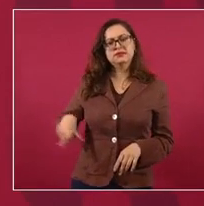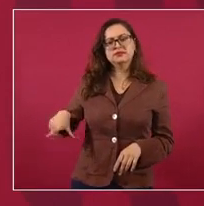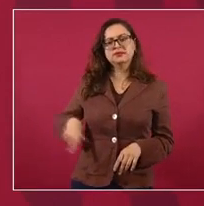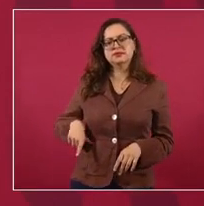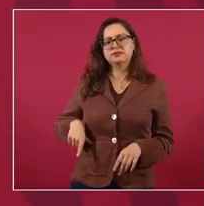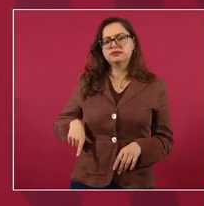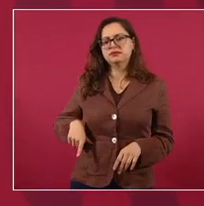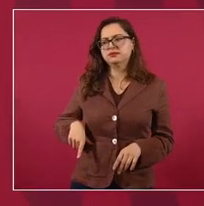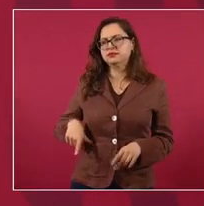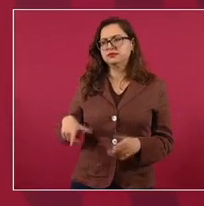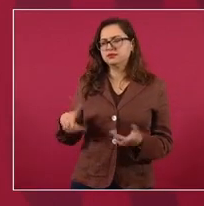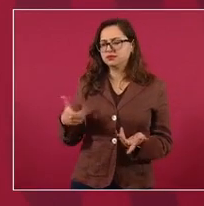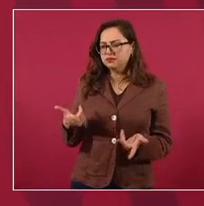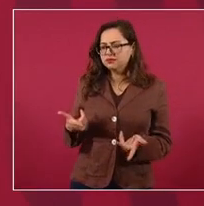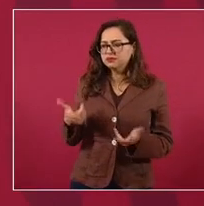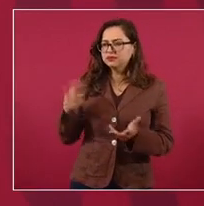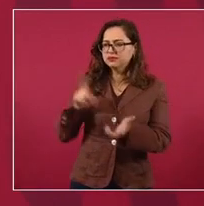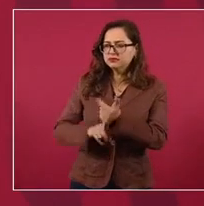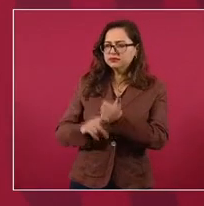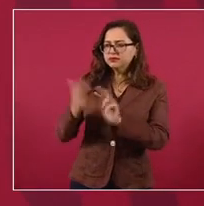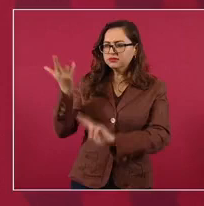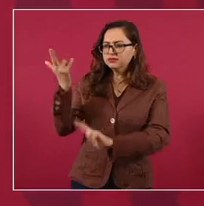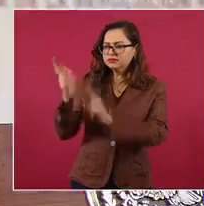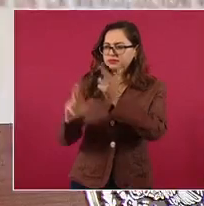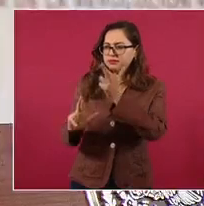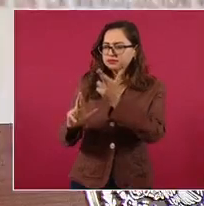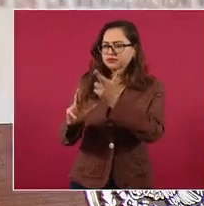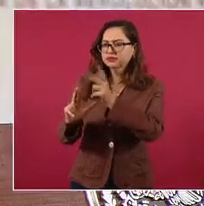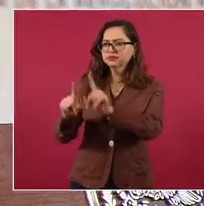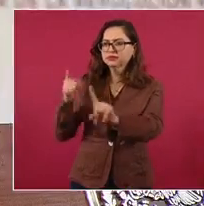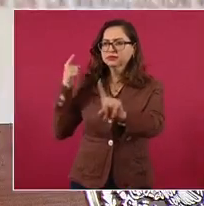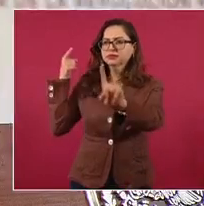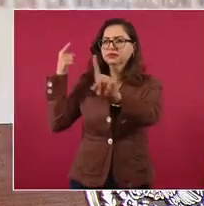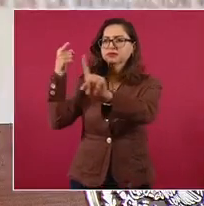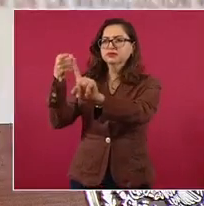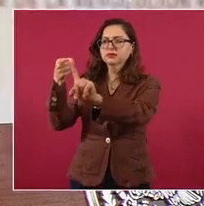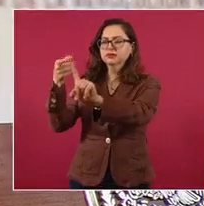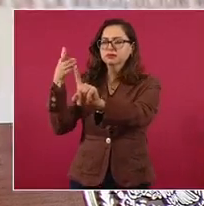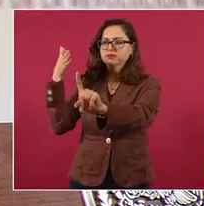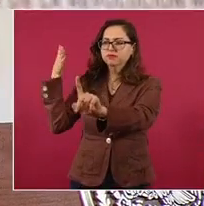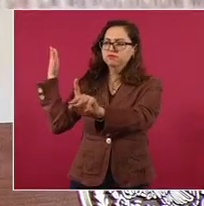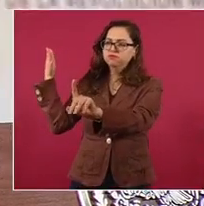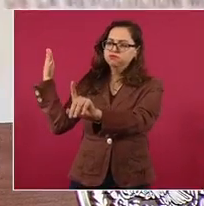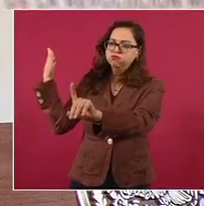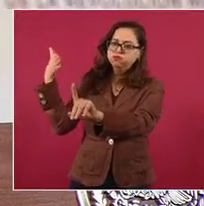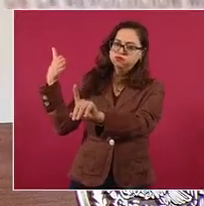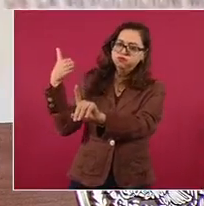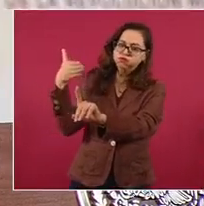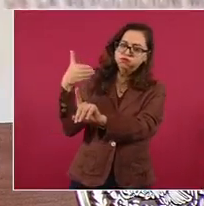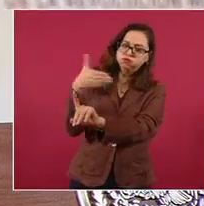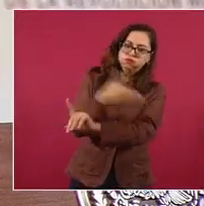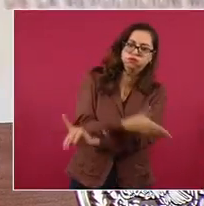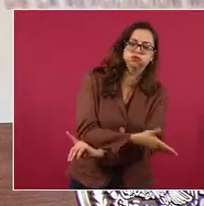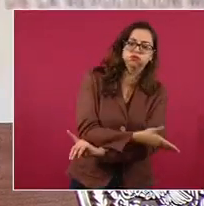la revolución. O sea, cómo empezaban a hacer ya negocios